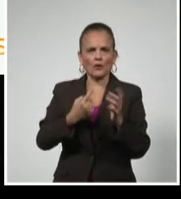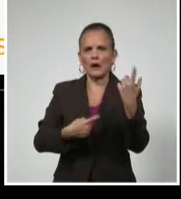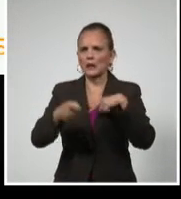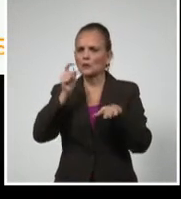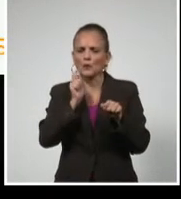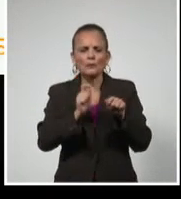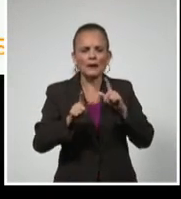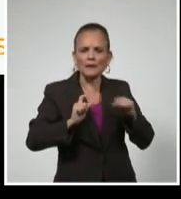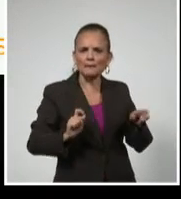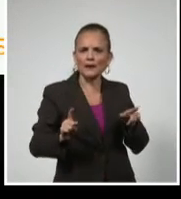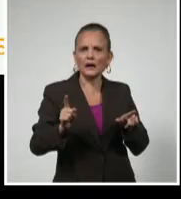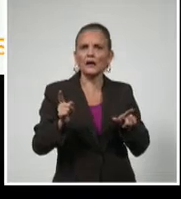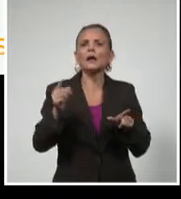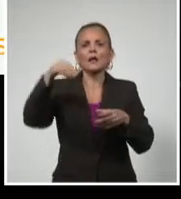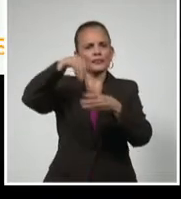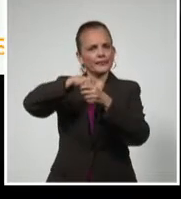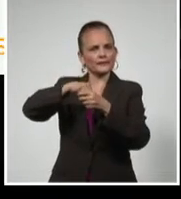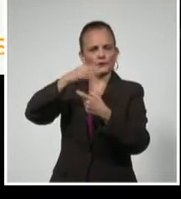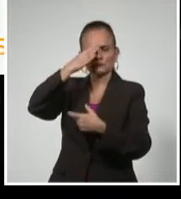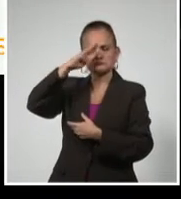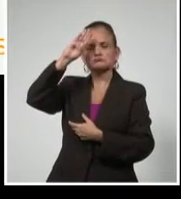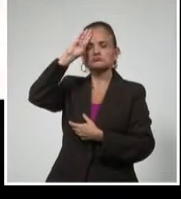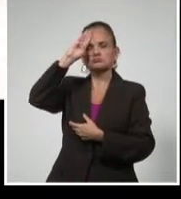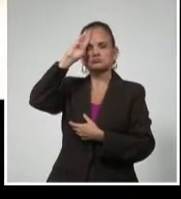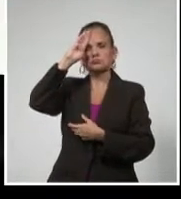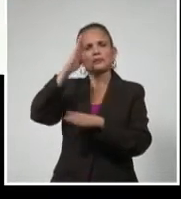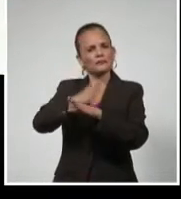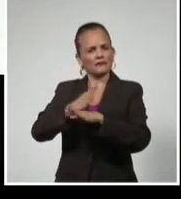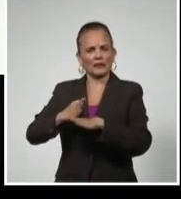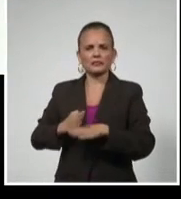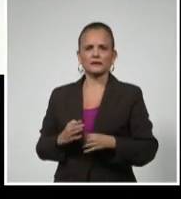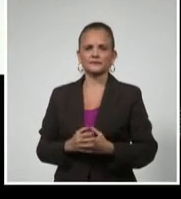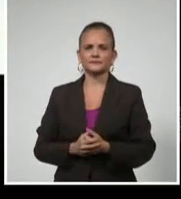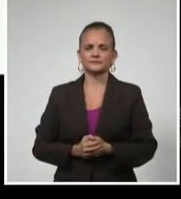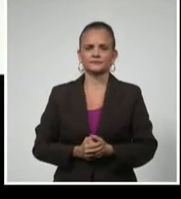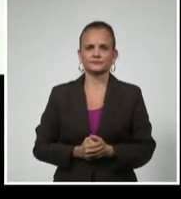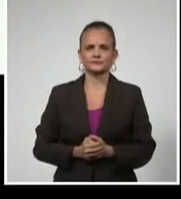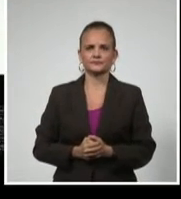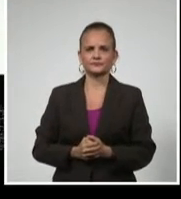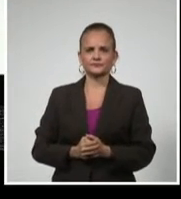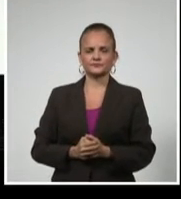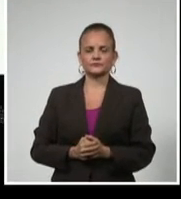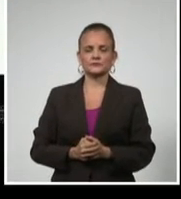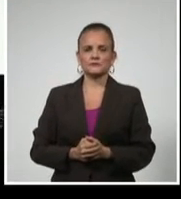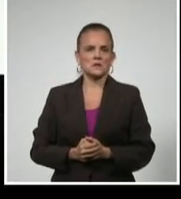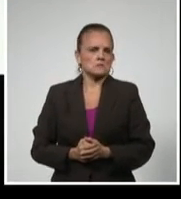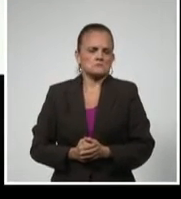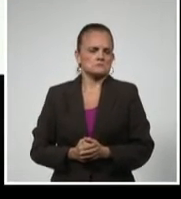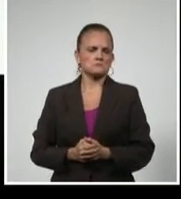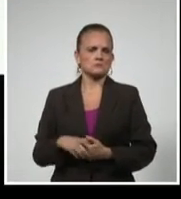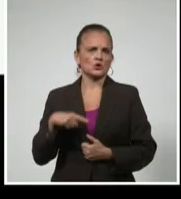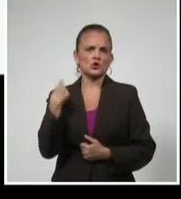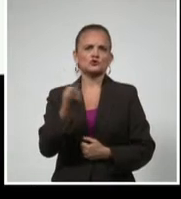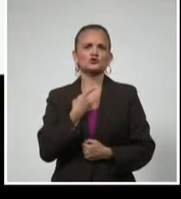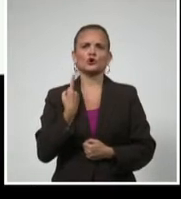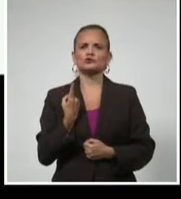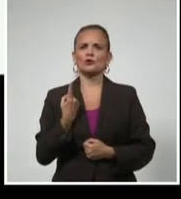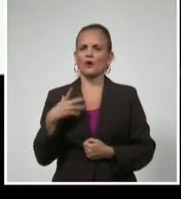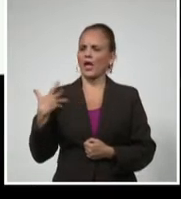continuar invirtiendo en estos ámbitos. No se han aplicado ninguna ley, simplemente han amenazado con una